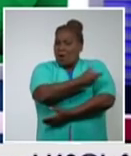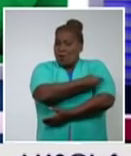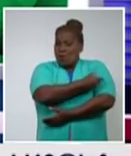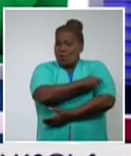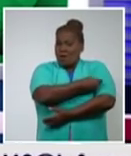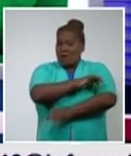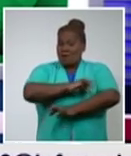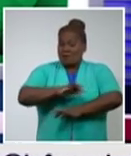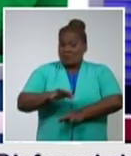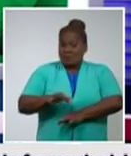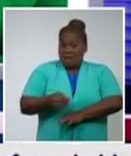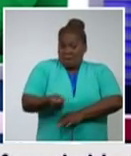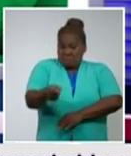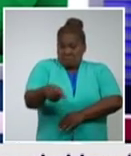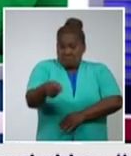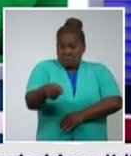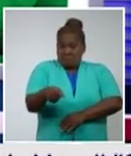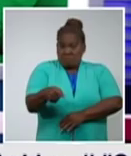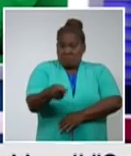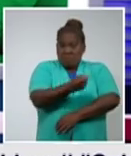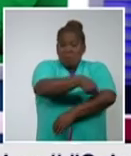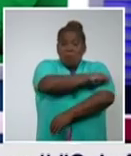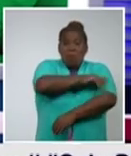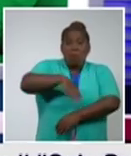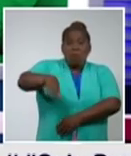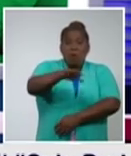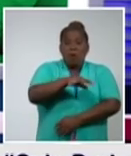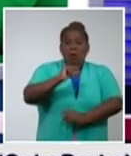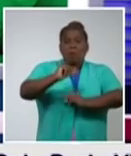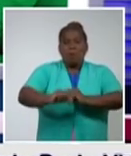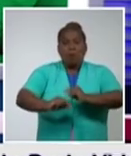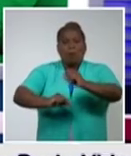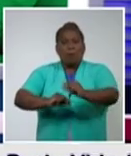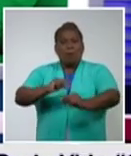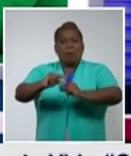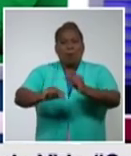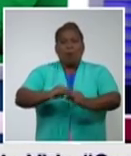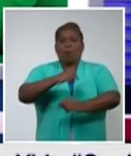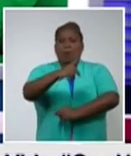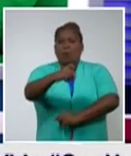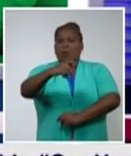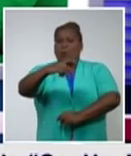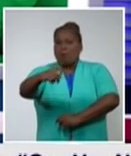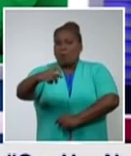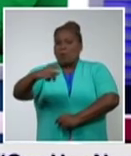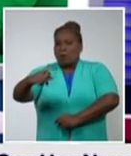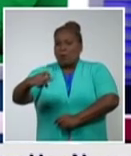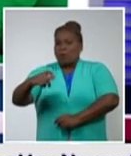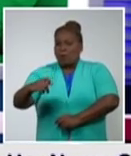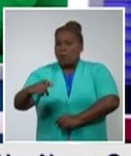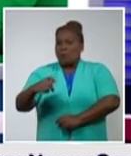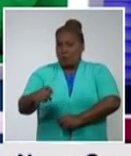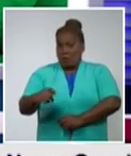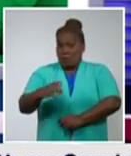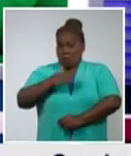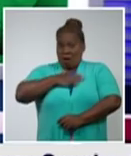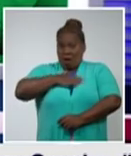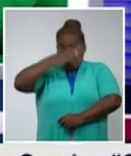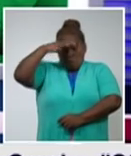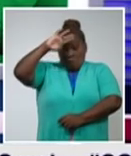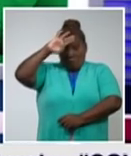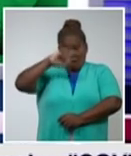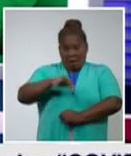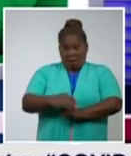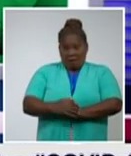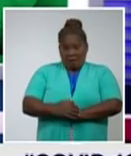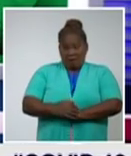toda nuestra población se puede ir vacunando, y yo digo, se vaya vacunando, y aunque por mucho que